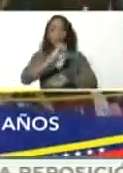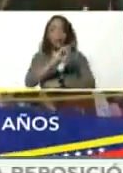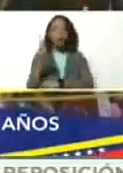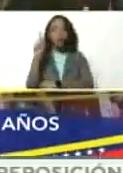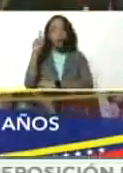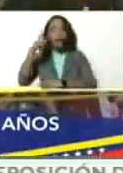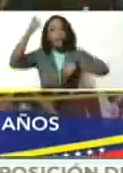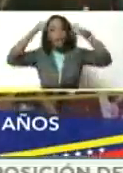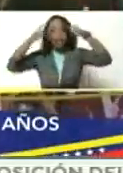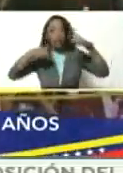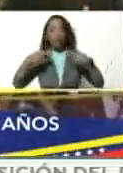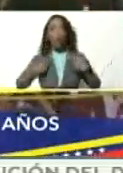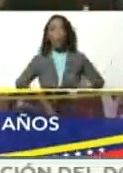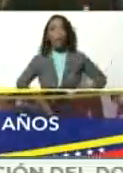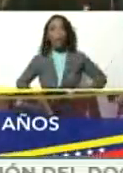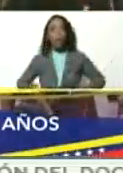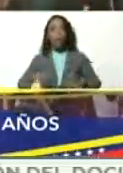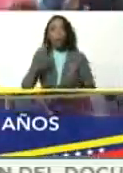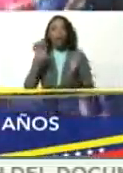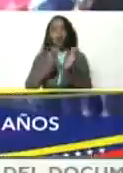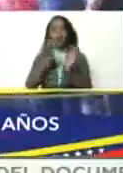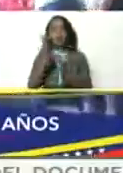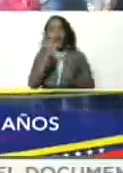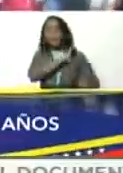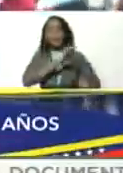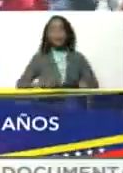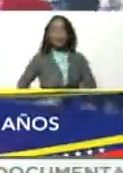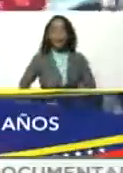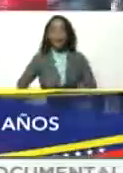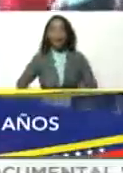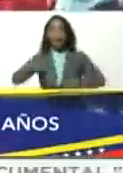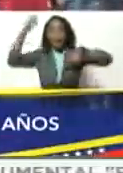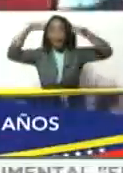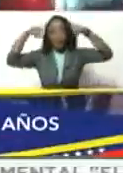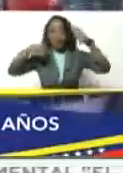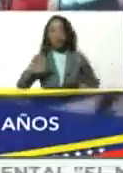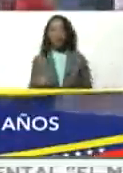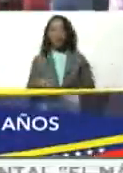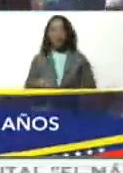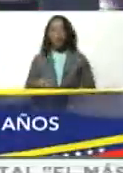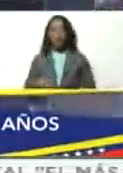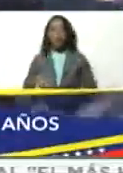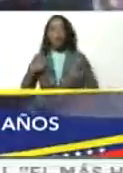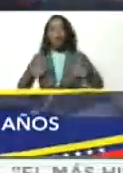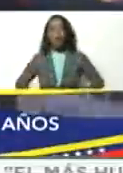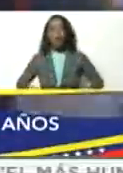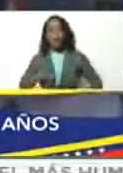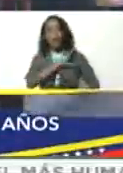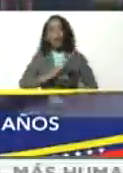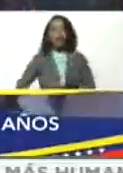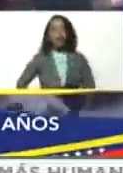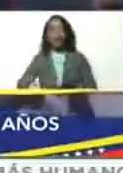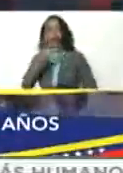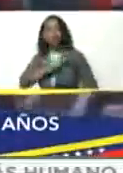chavismo humanista, cristiano y chavista, humanista, cristiano y socialista,